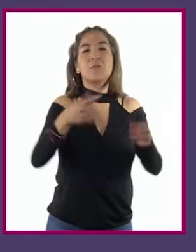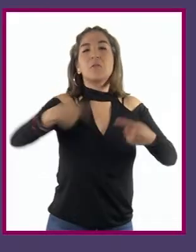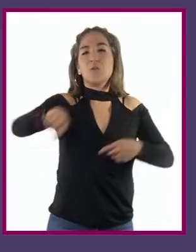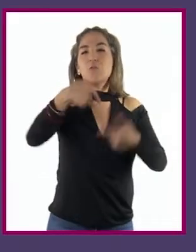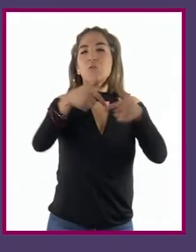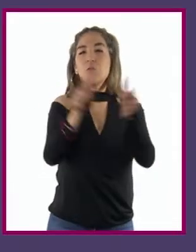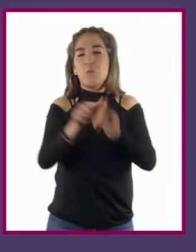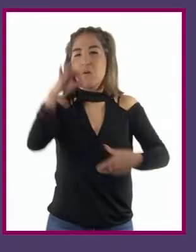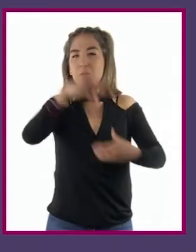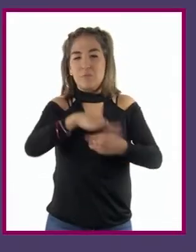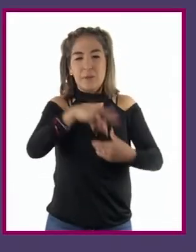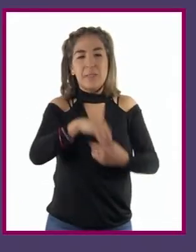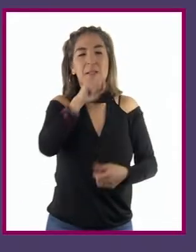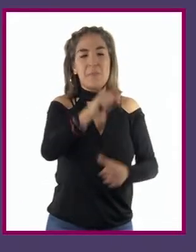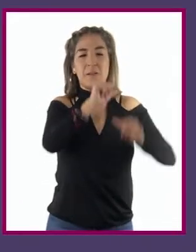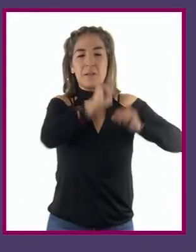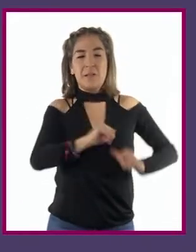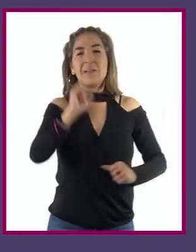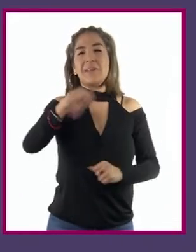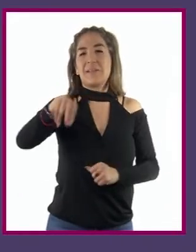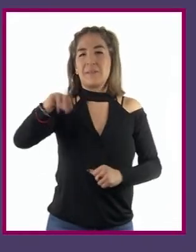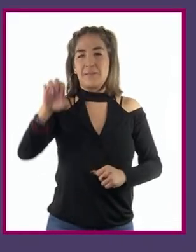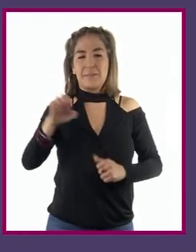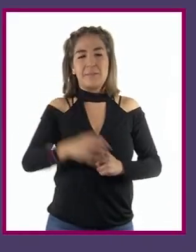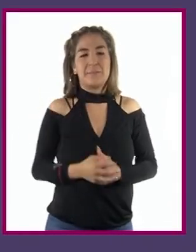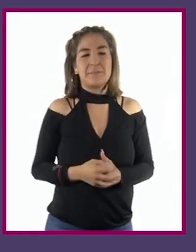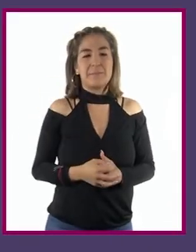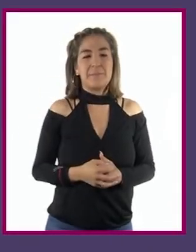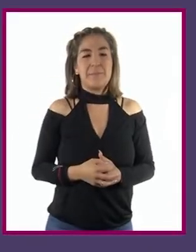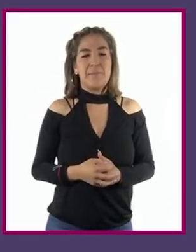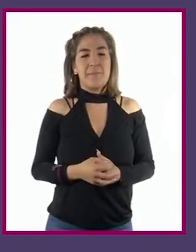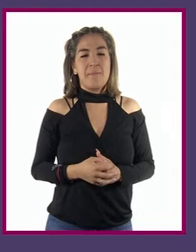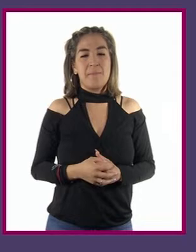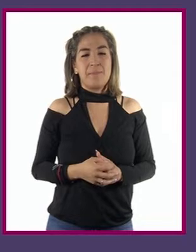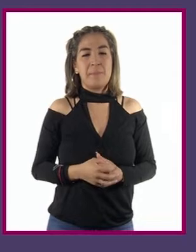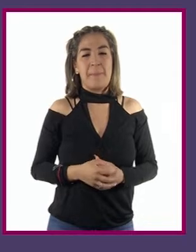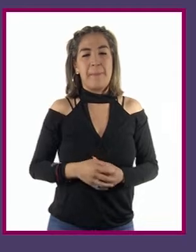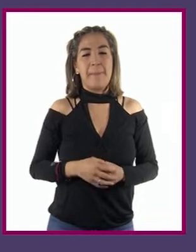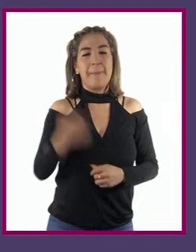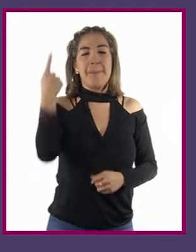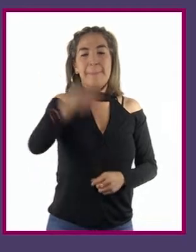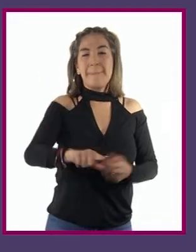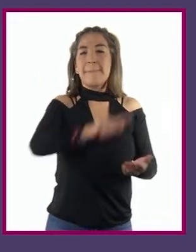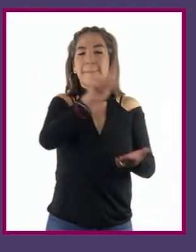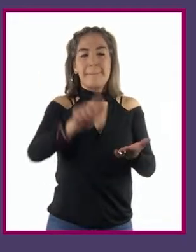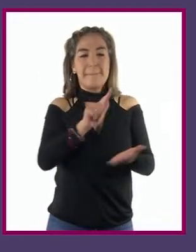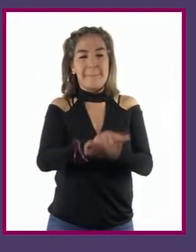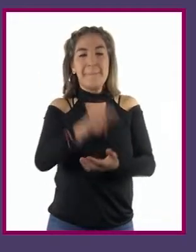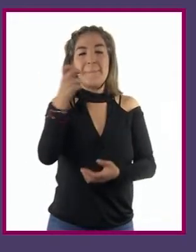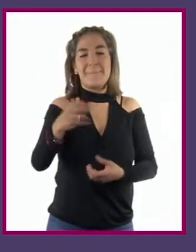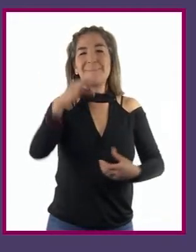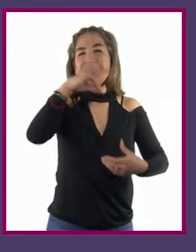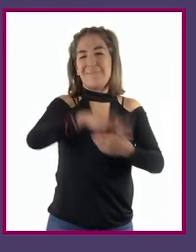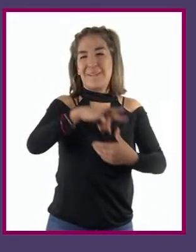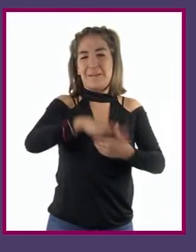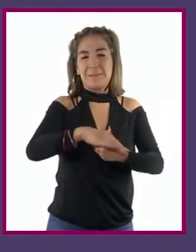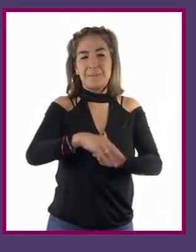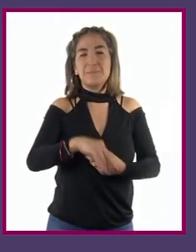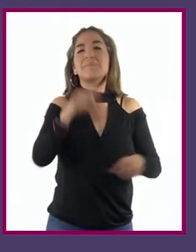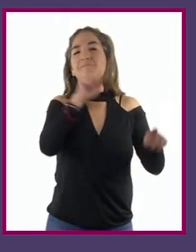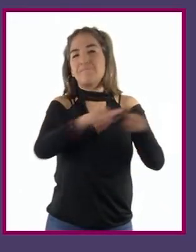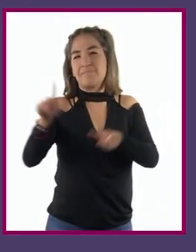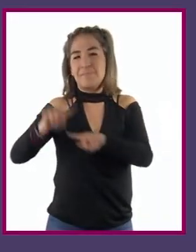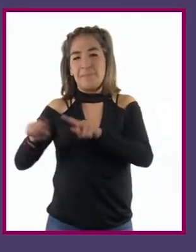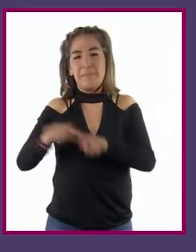y el secretario ejecutivo del Instituto Nacional Electoral, los magistrados del Tribunal Electoral, entre otros. La